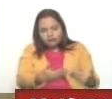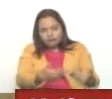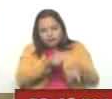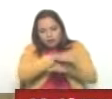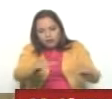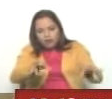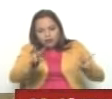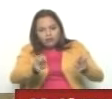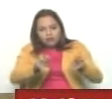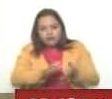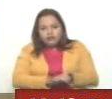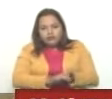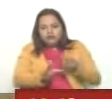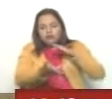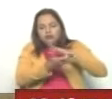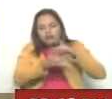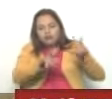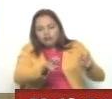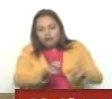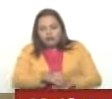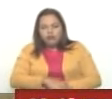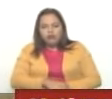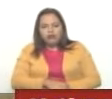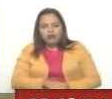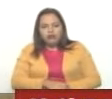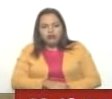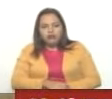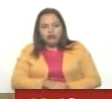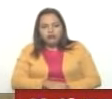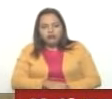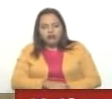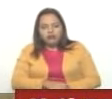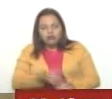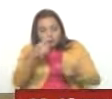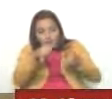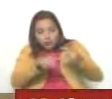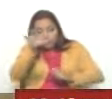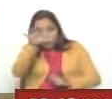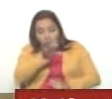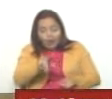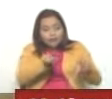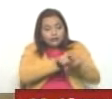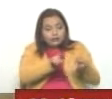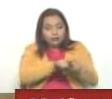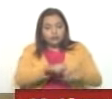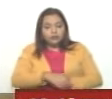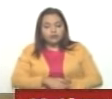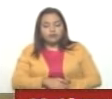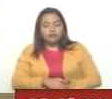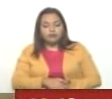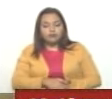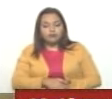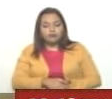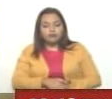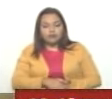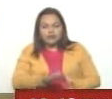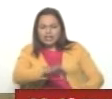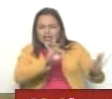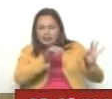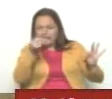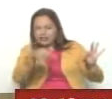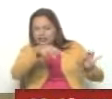nuevas con tecnología nueva, como lo hacen en otros países. Y particularmente con Falcón,